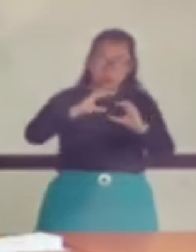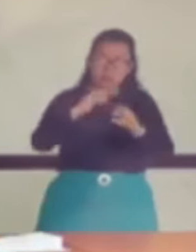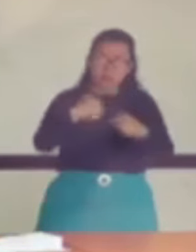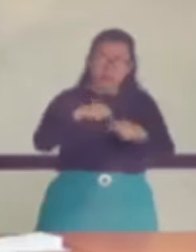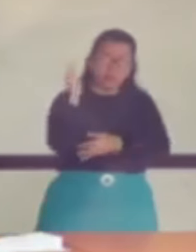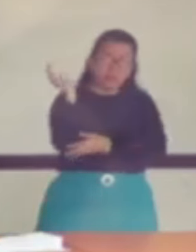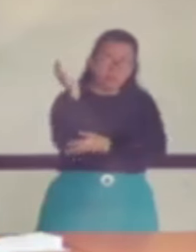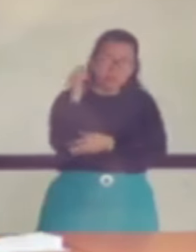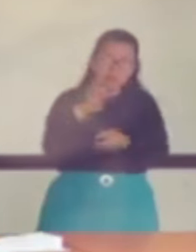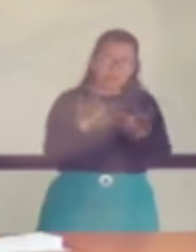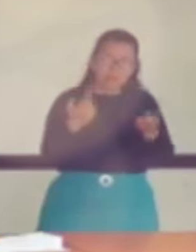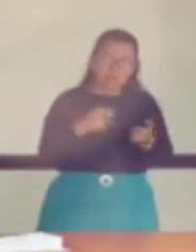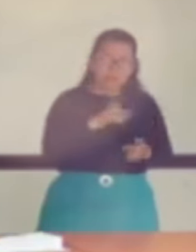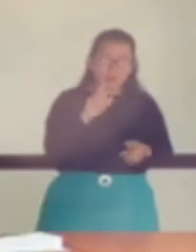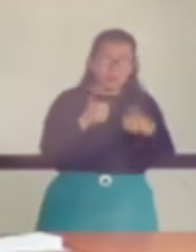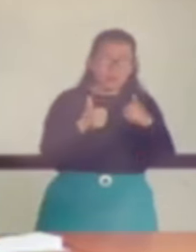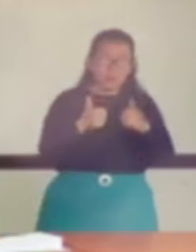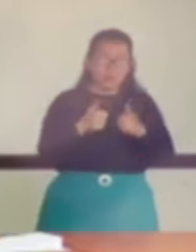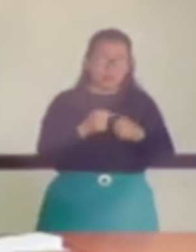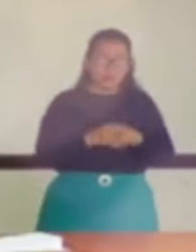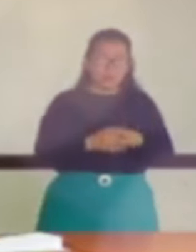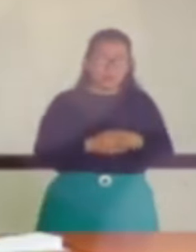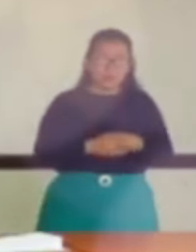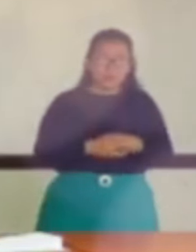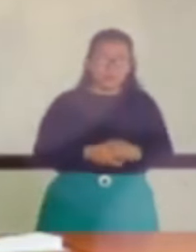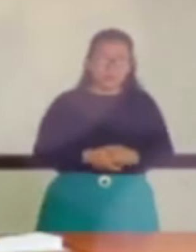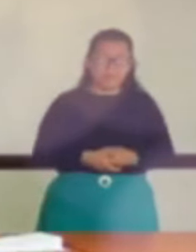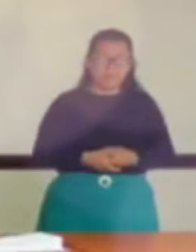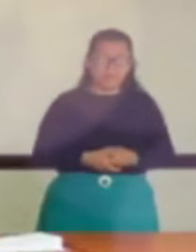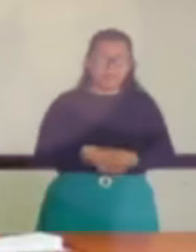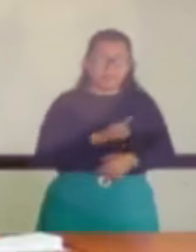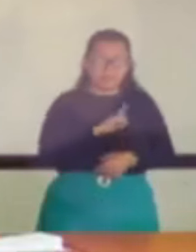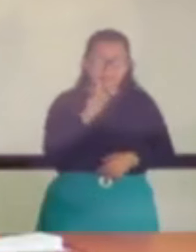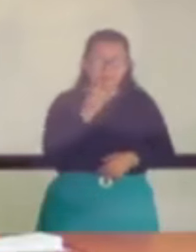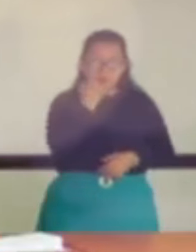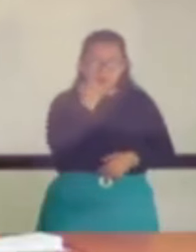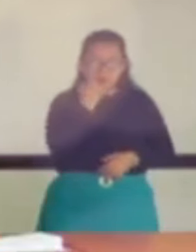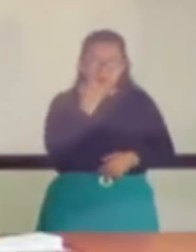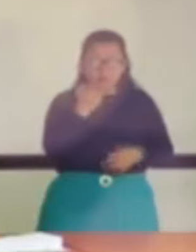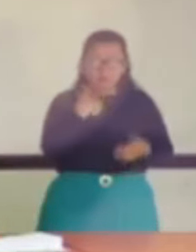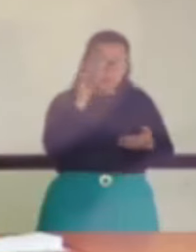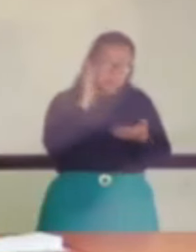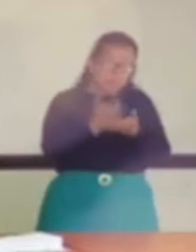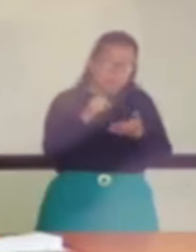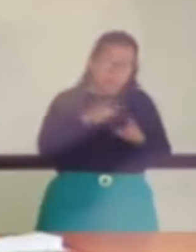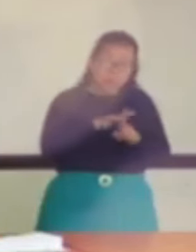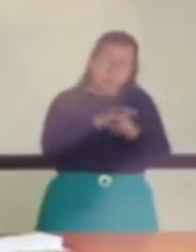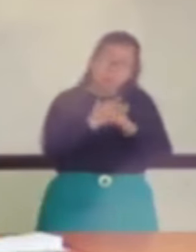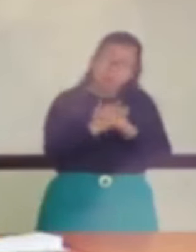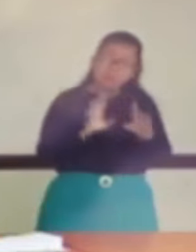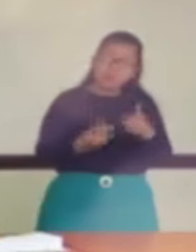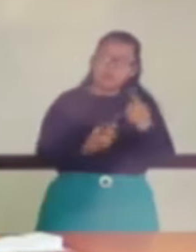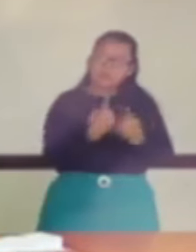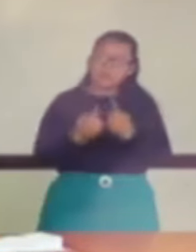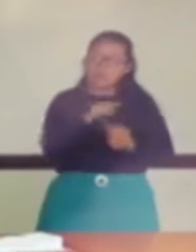que hay una consulta más al respecto. Solo, perdónenme, considerando esta situación que